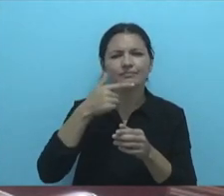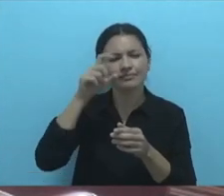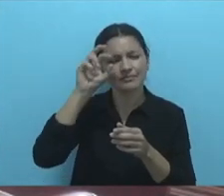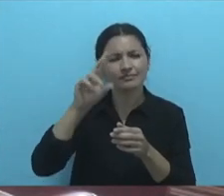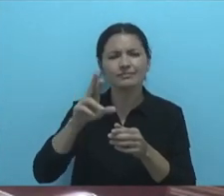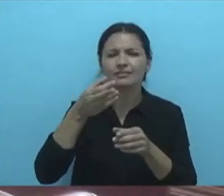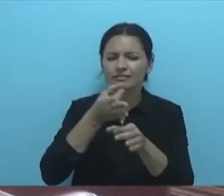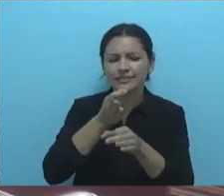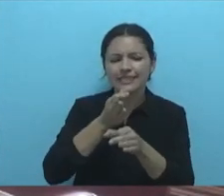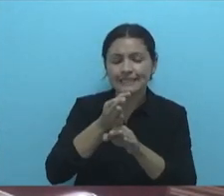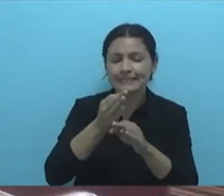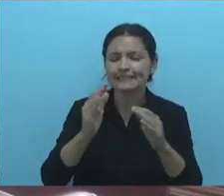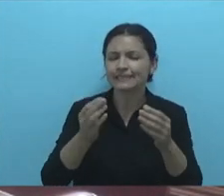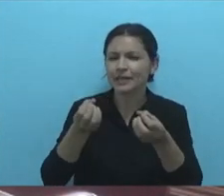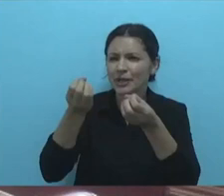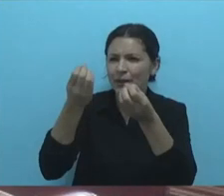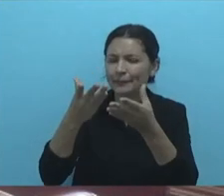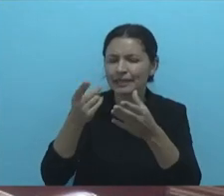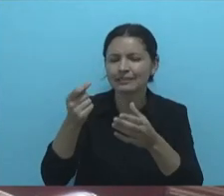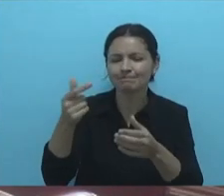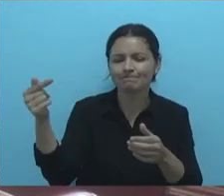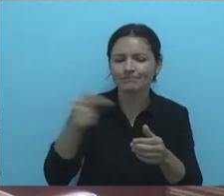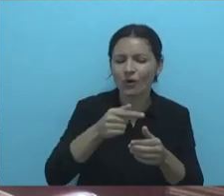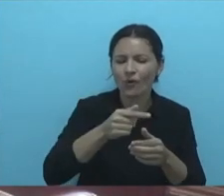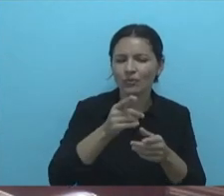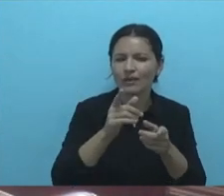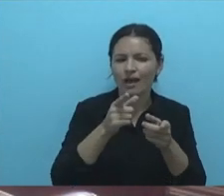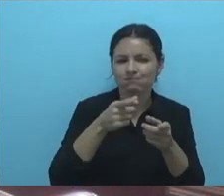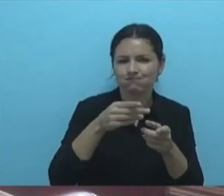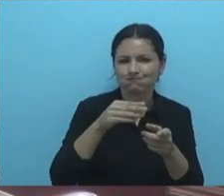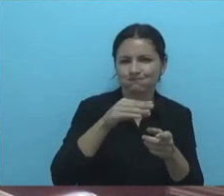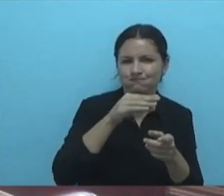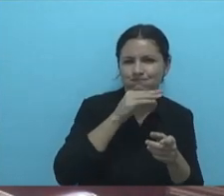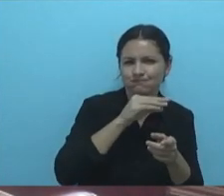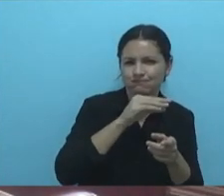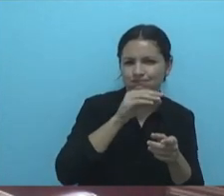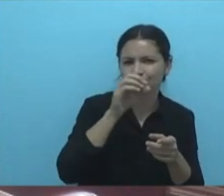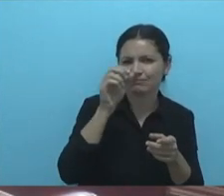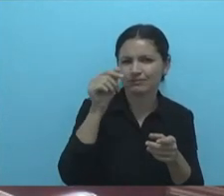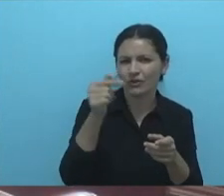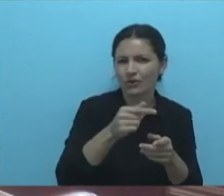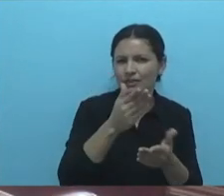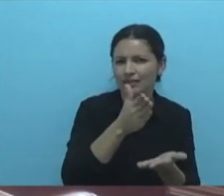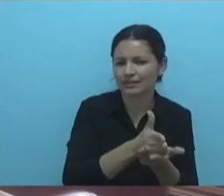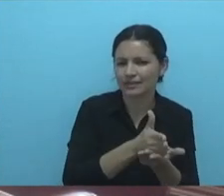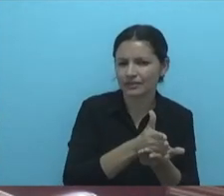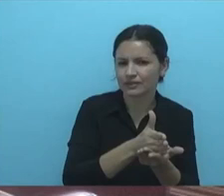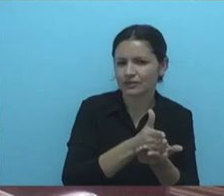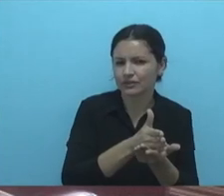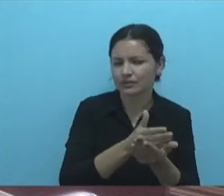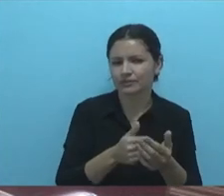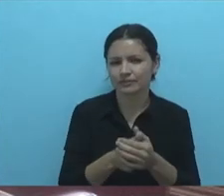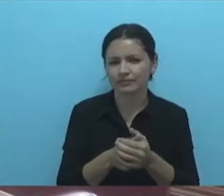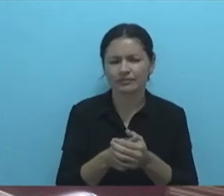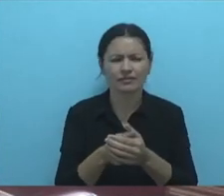fingen que con sus palabras expresan la verdadera la verdad objetiva sobre el derecho y no la mera opinión personal